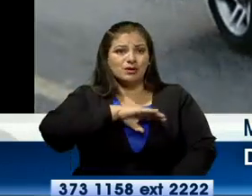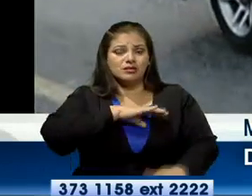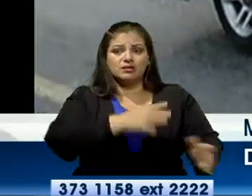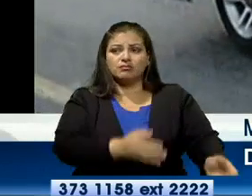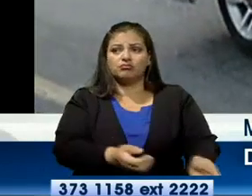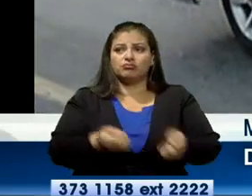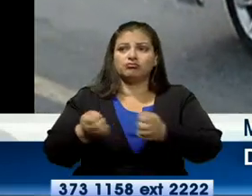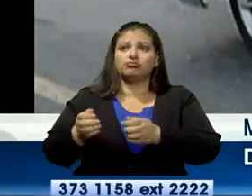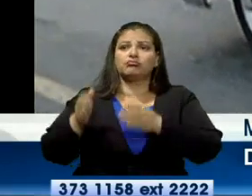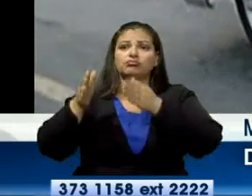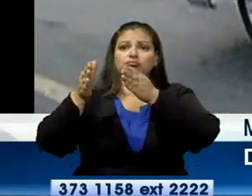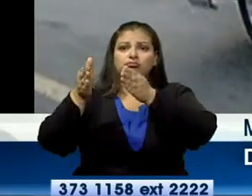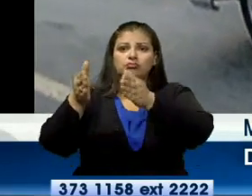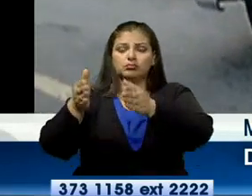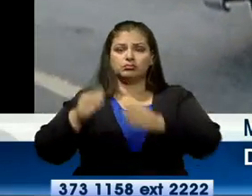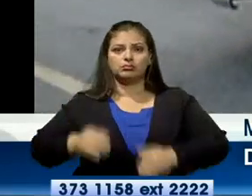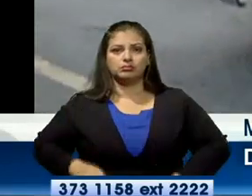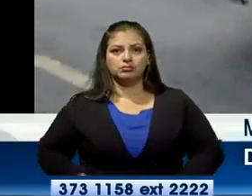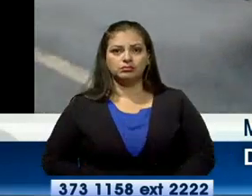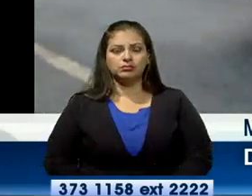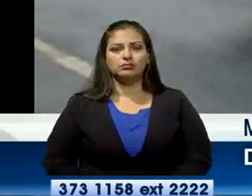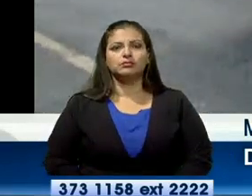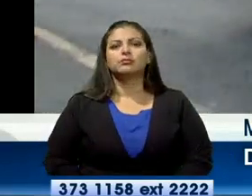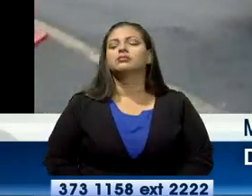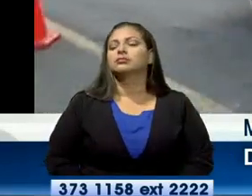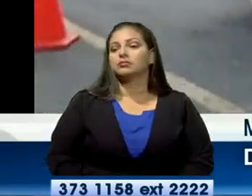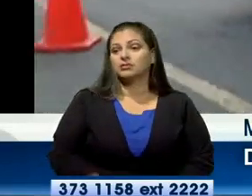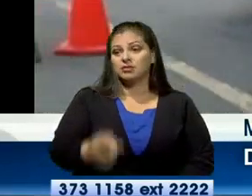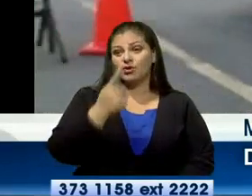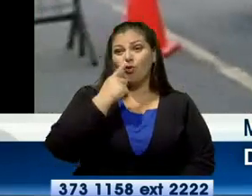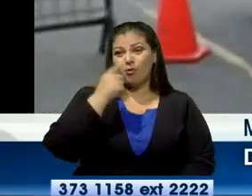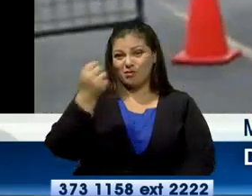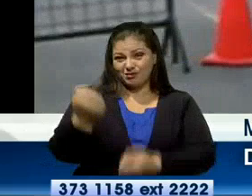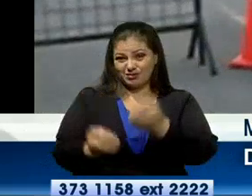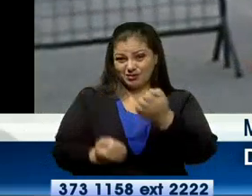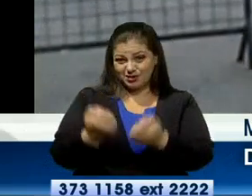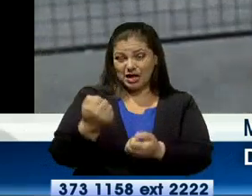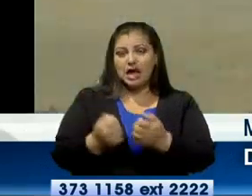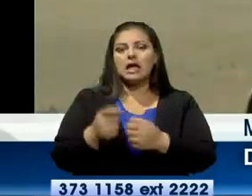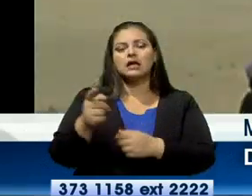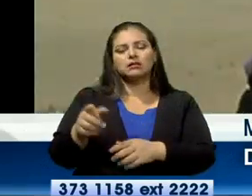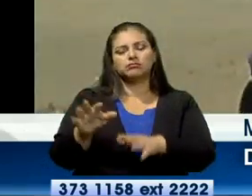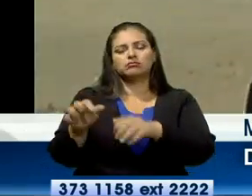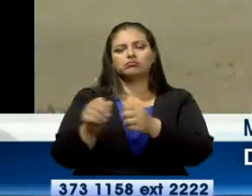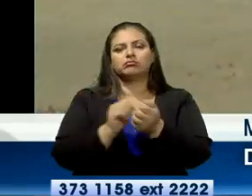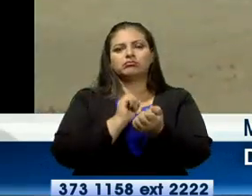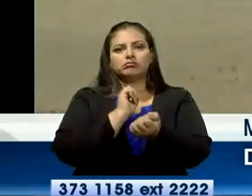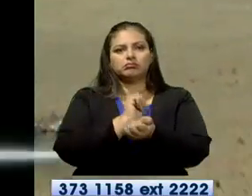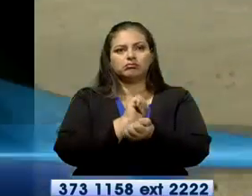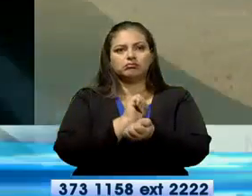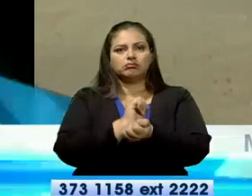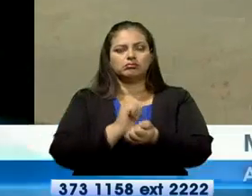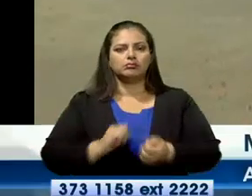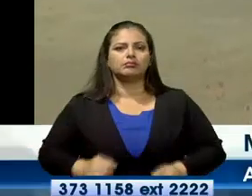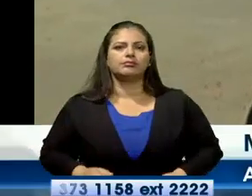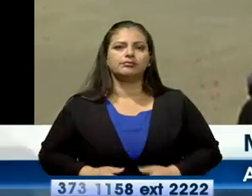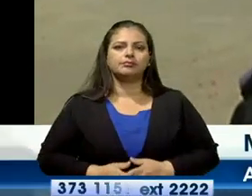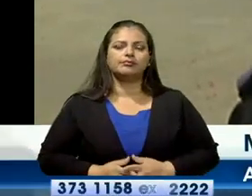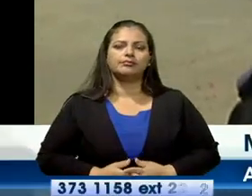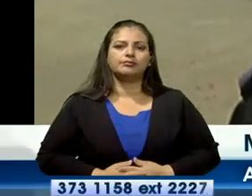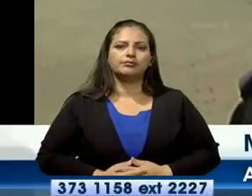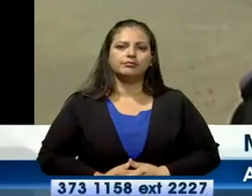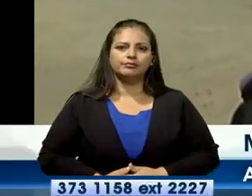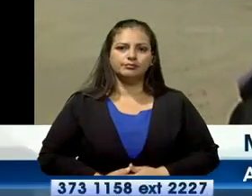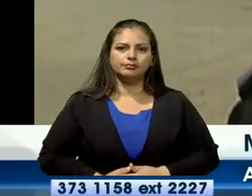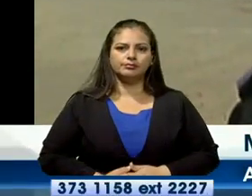trasladada hasta la unidad judicial de la Florida. Un vehículo realizó lo que es el giro en U y impactó contra la humanidad